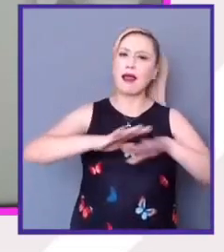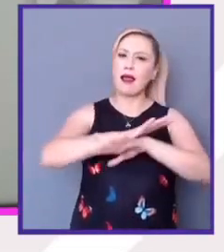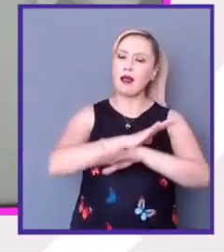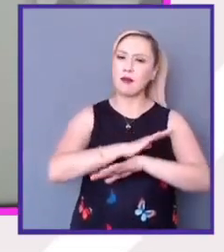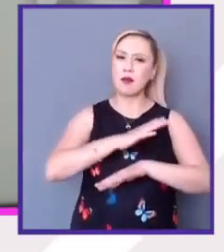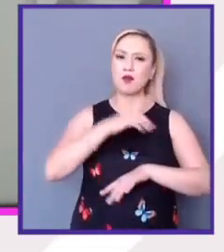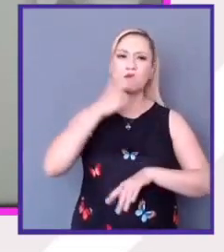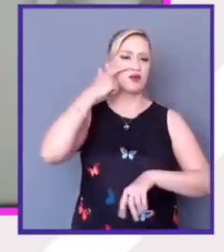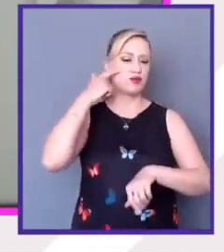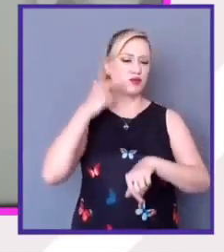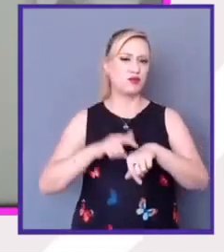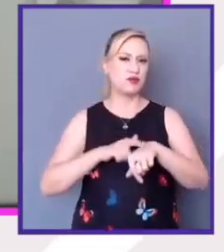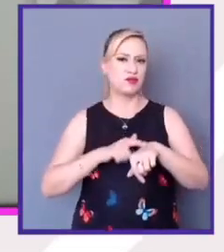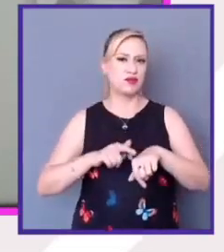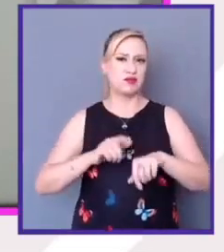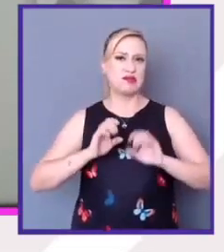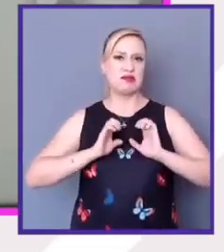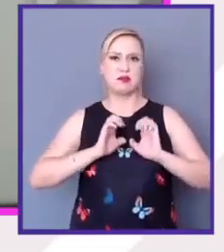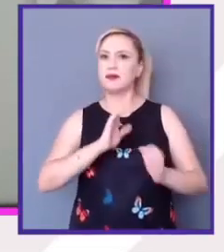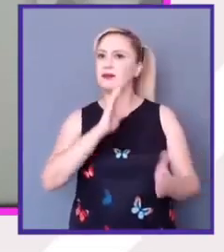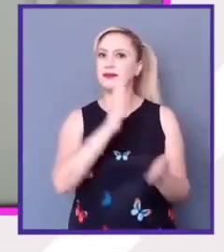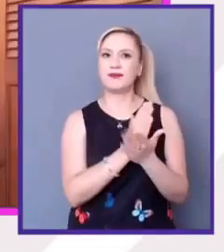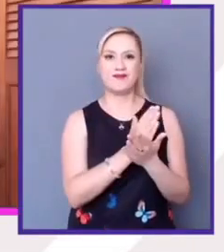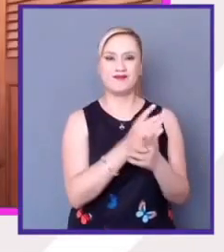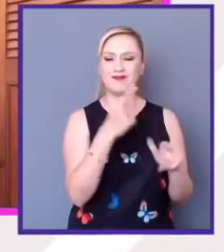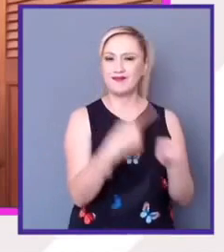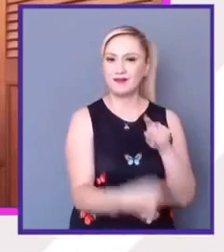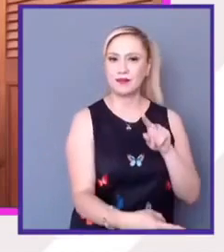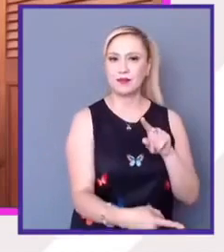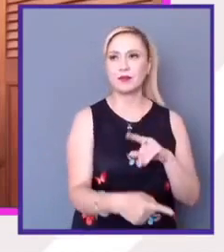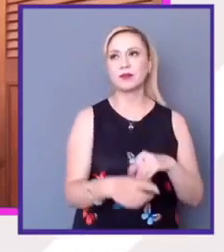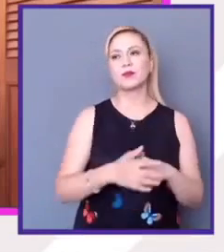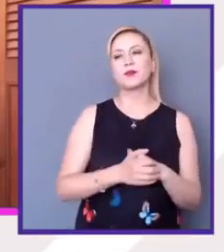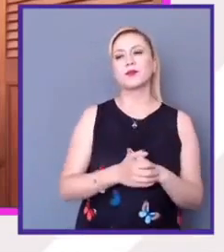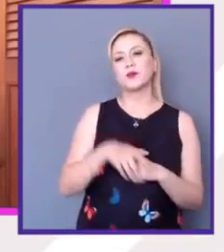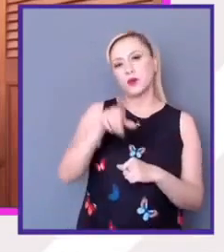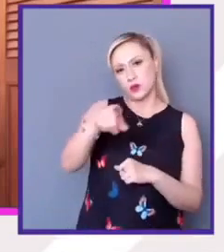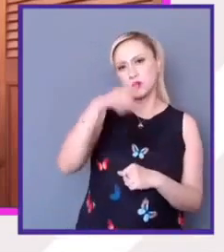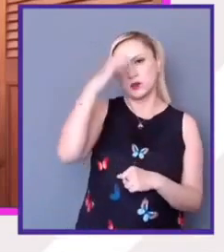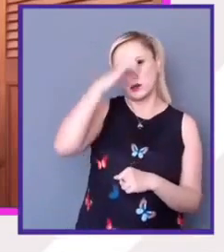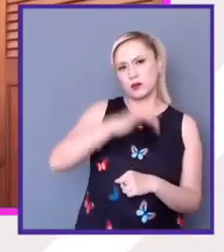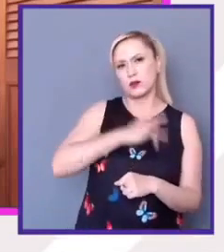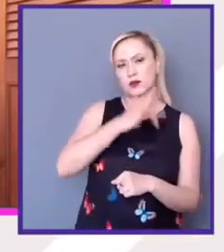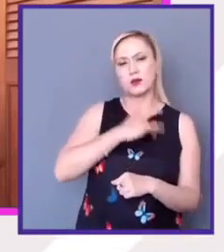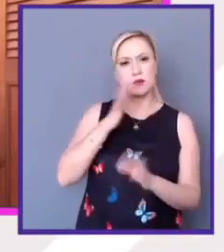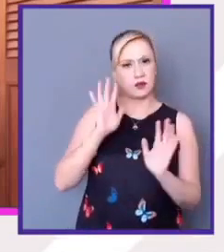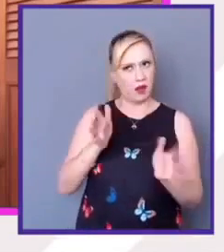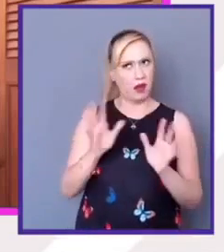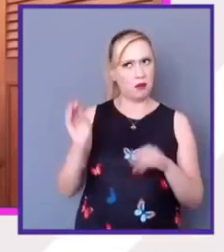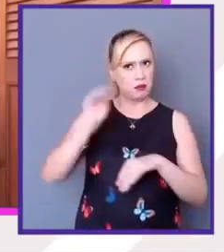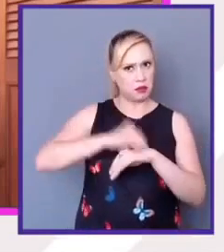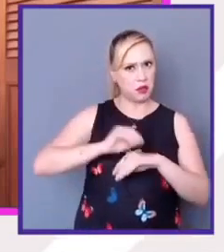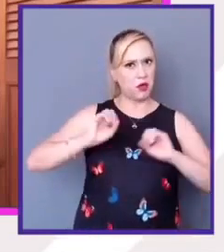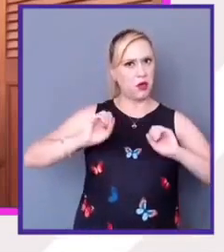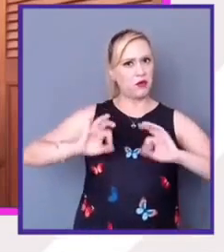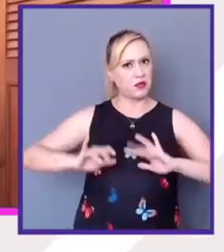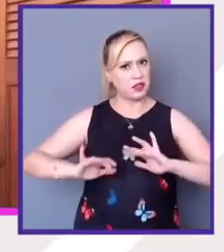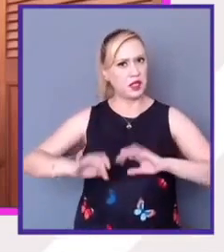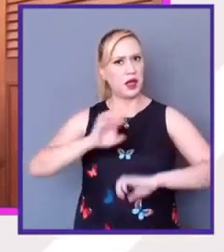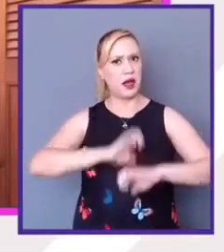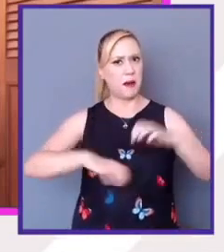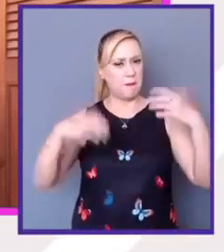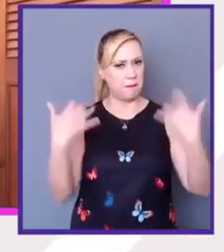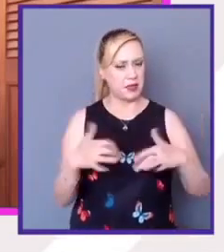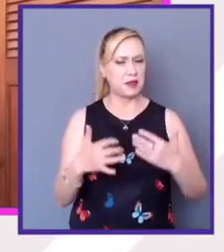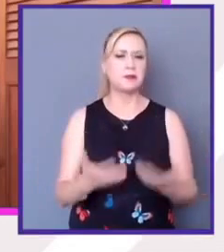experiencia, sobre todo, ¿qué tan común es que existan, por ejemplo, políticas al interior de las empresas? Para esto vamos a comenzar